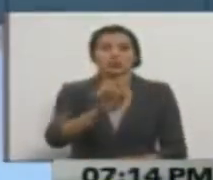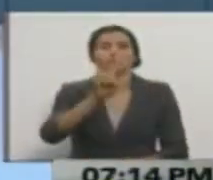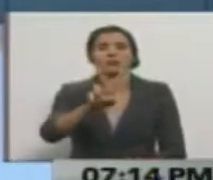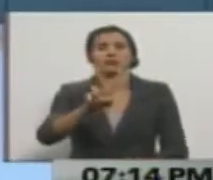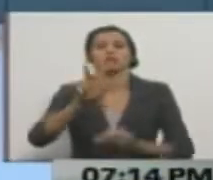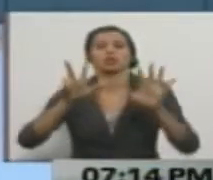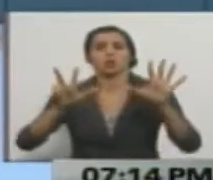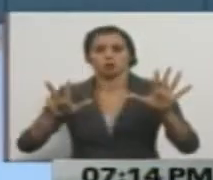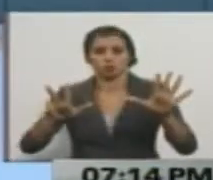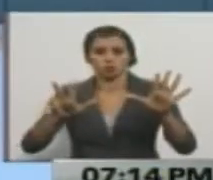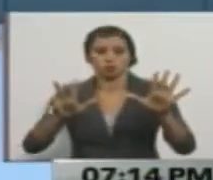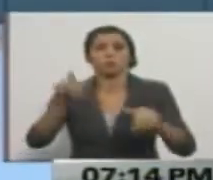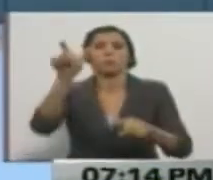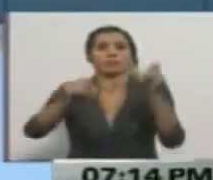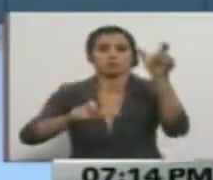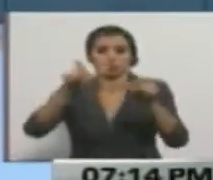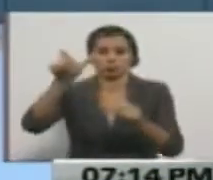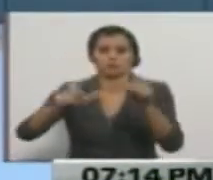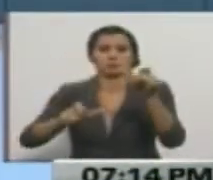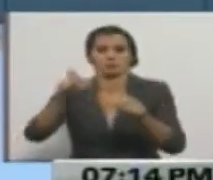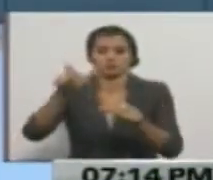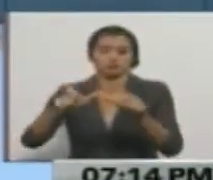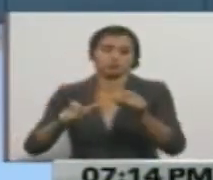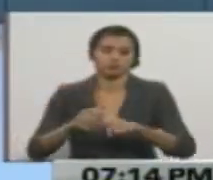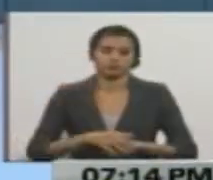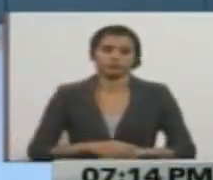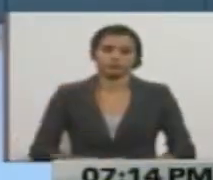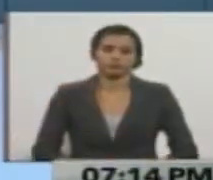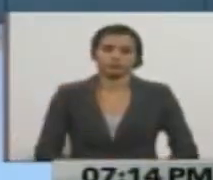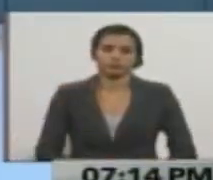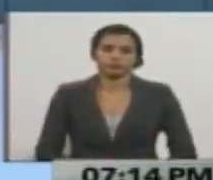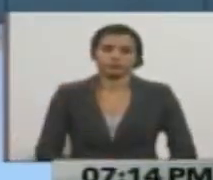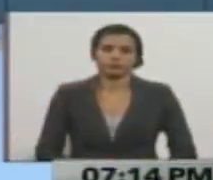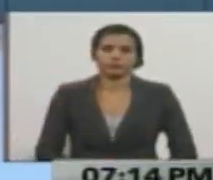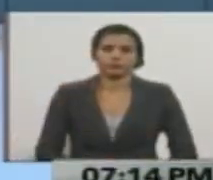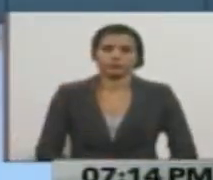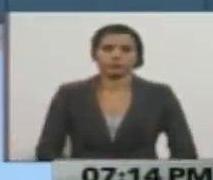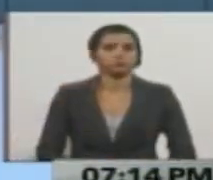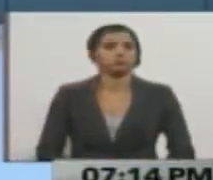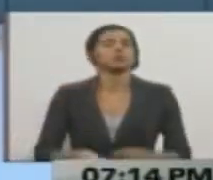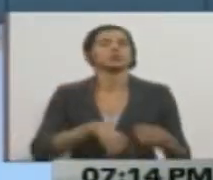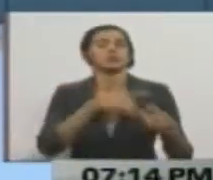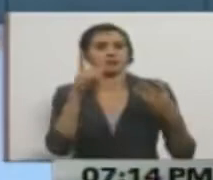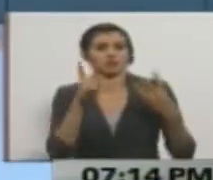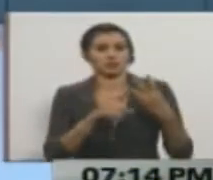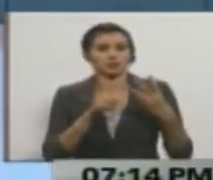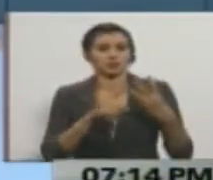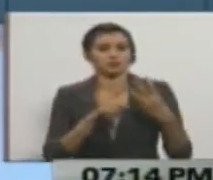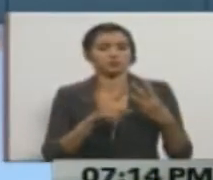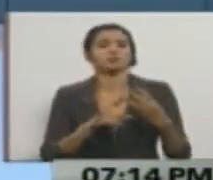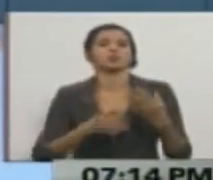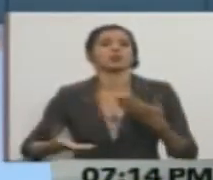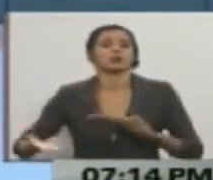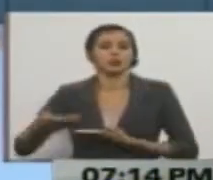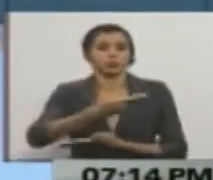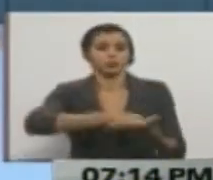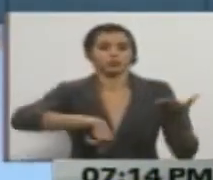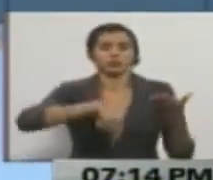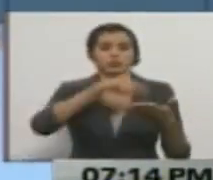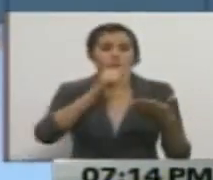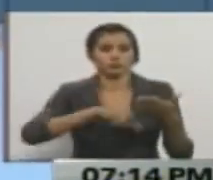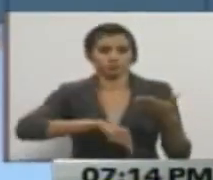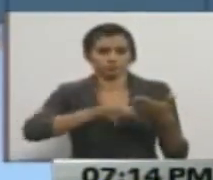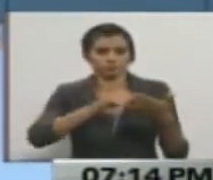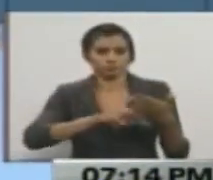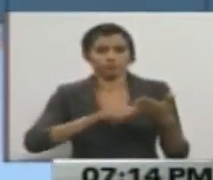3.893.128 electores y electoras. Siguiente paso. La recolección de manifestaciones